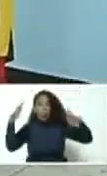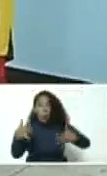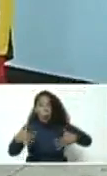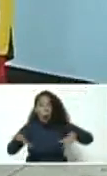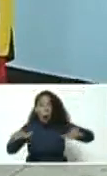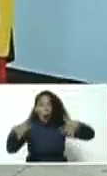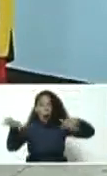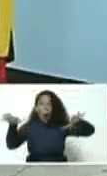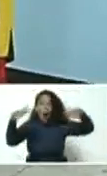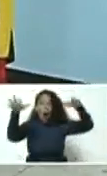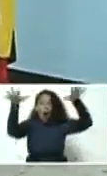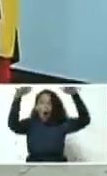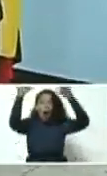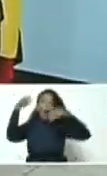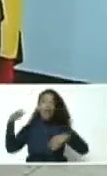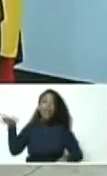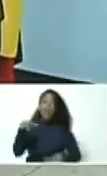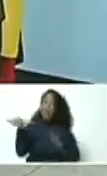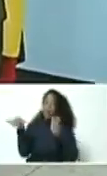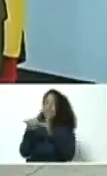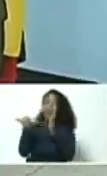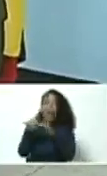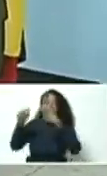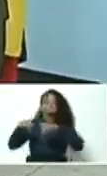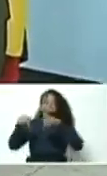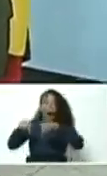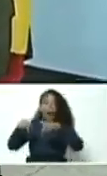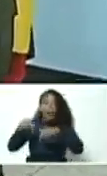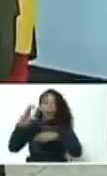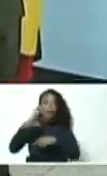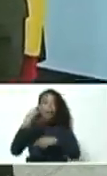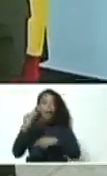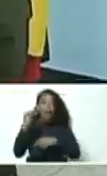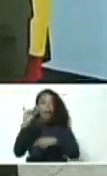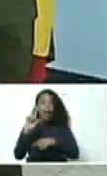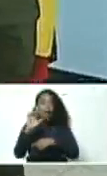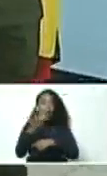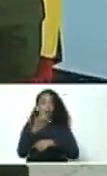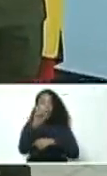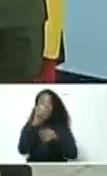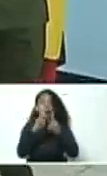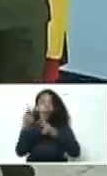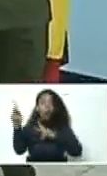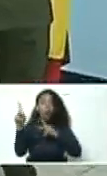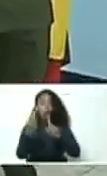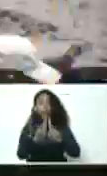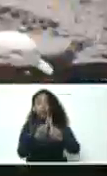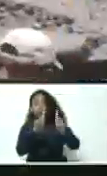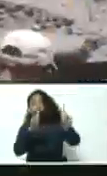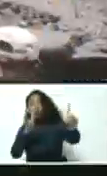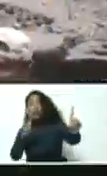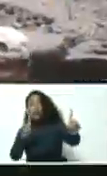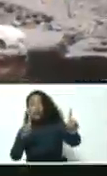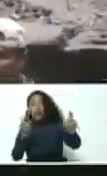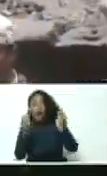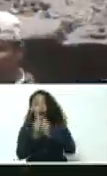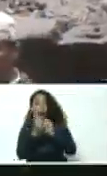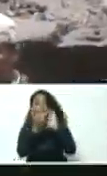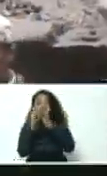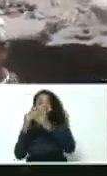uno de las quebradas que está aquí cerca del CDI, casi un kilómetro de distancia, y con la